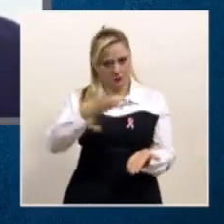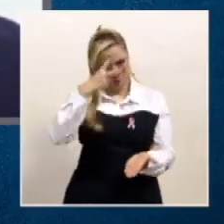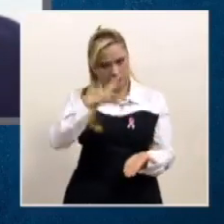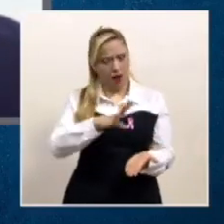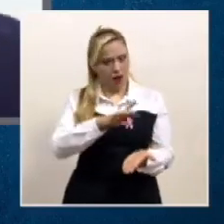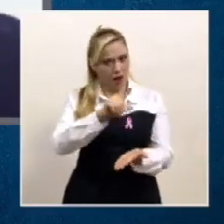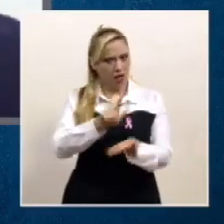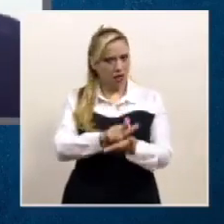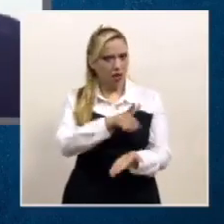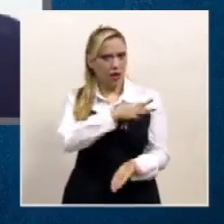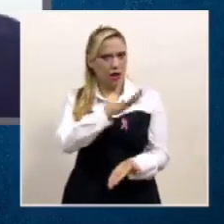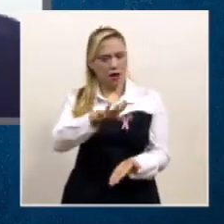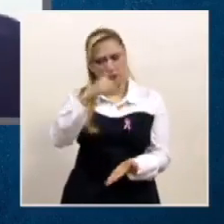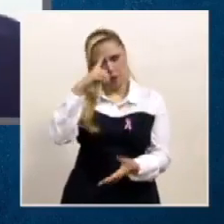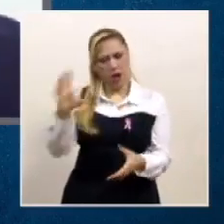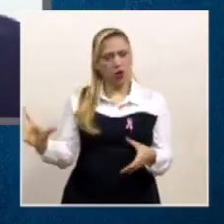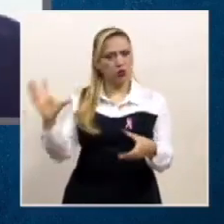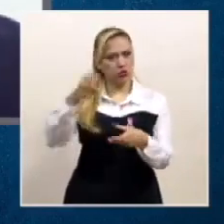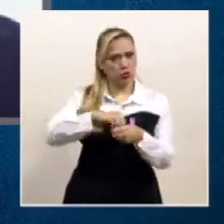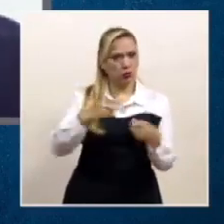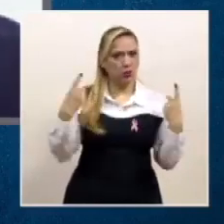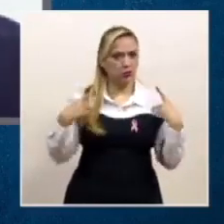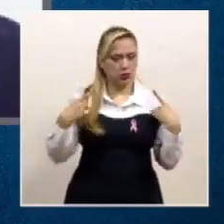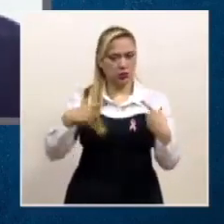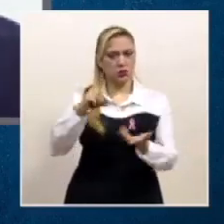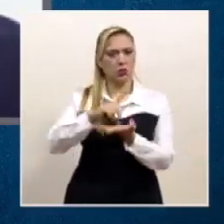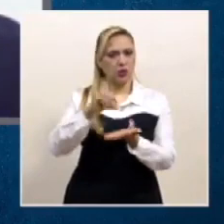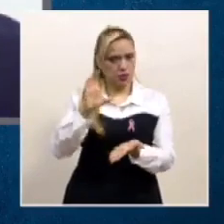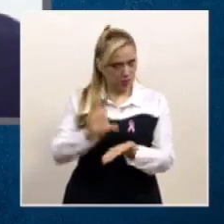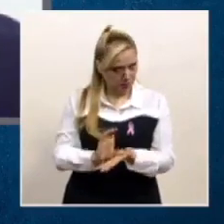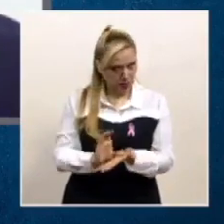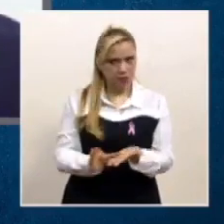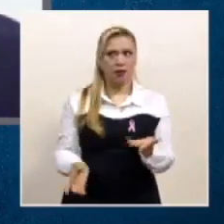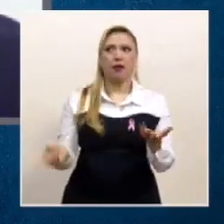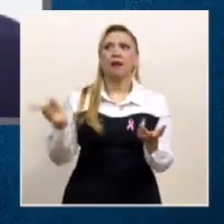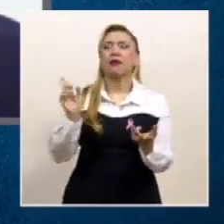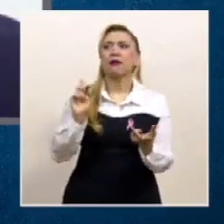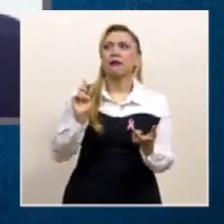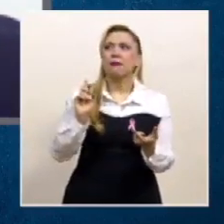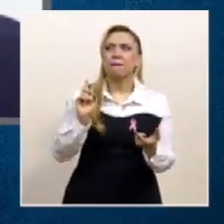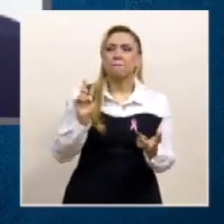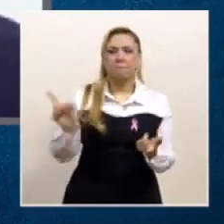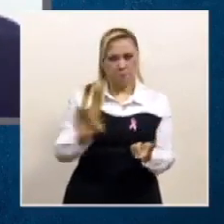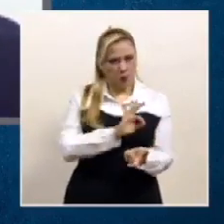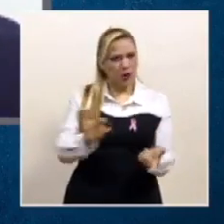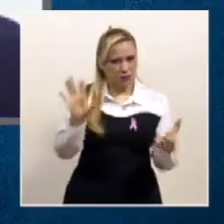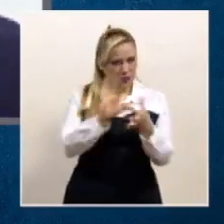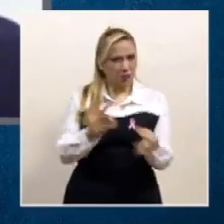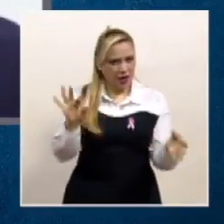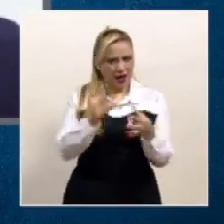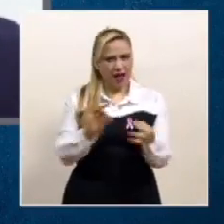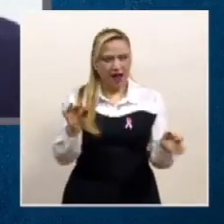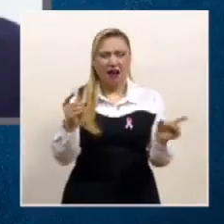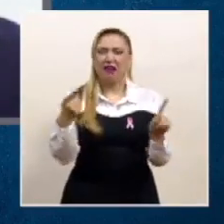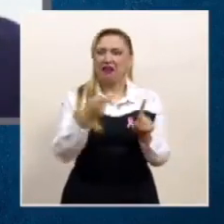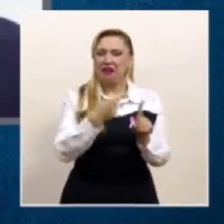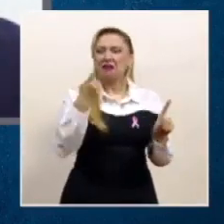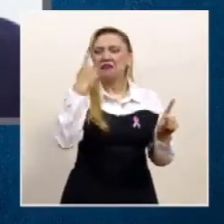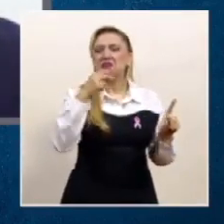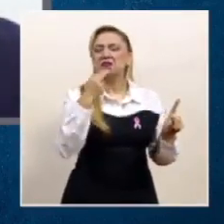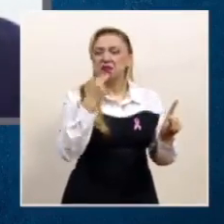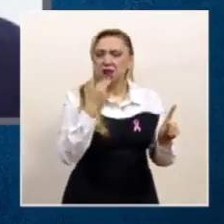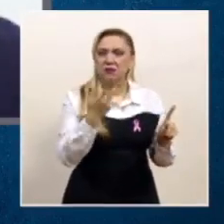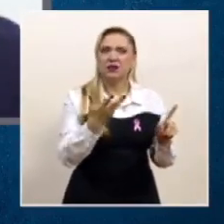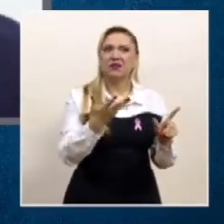ley general para la inclusión de las personas con discapacidad. ¿Te gustaría resaltar algo, sus virtudes, sus retos,